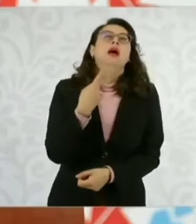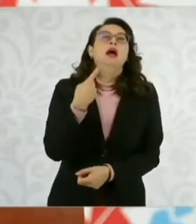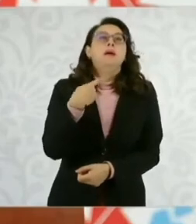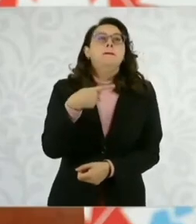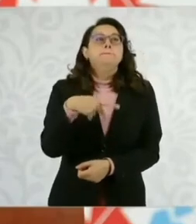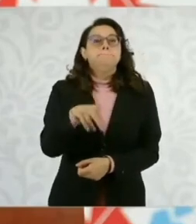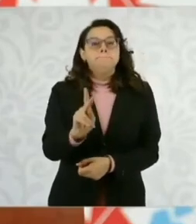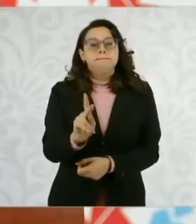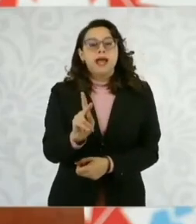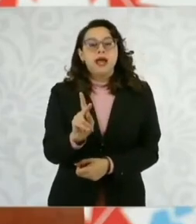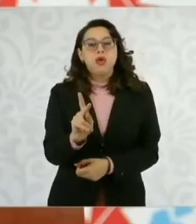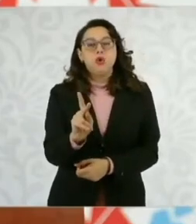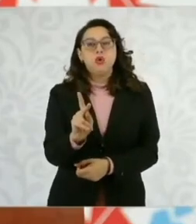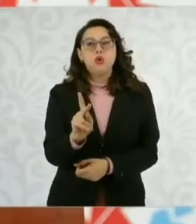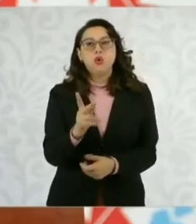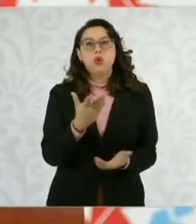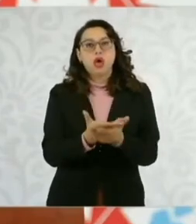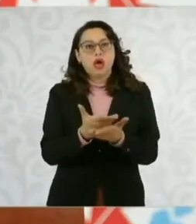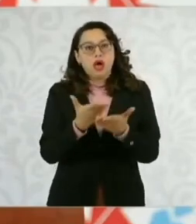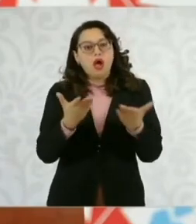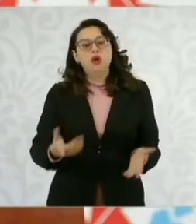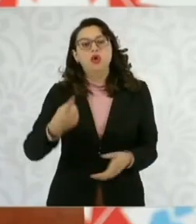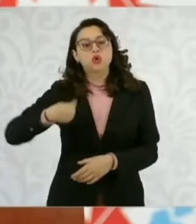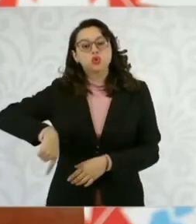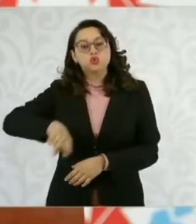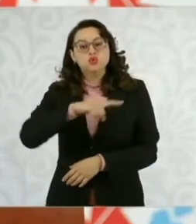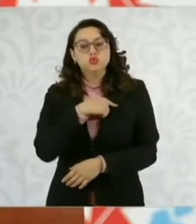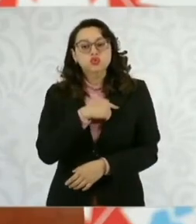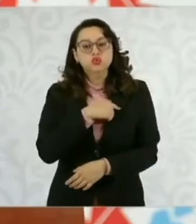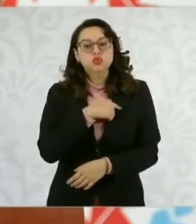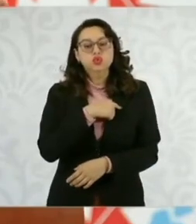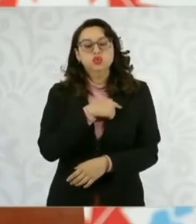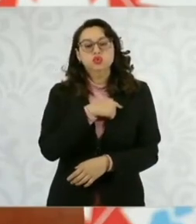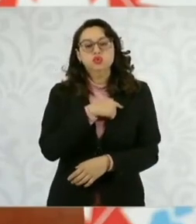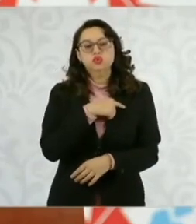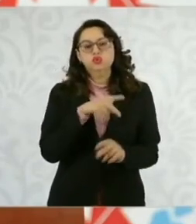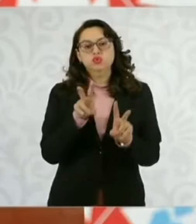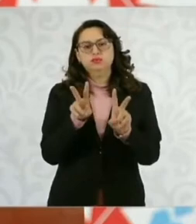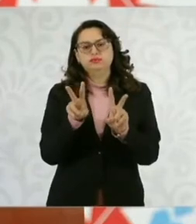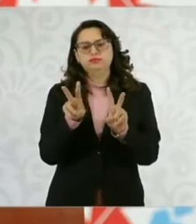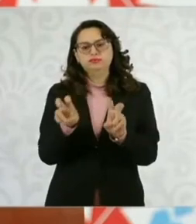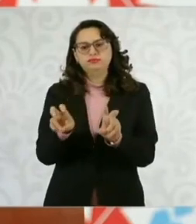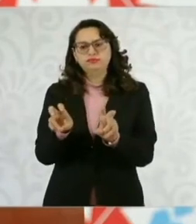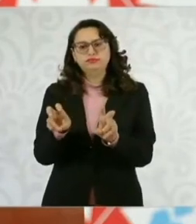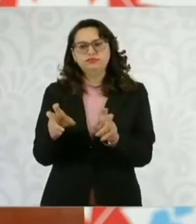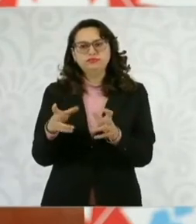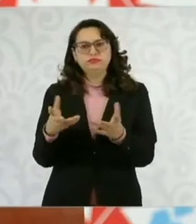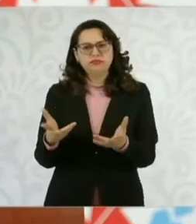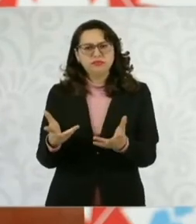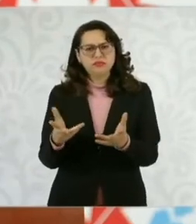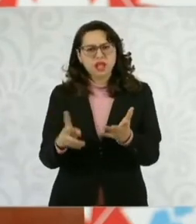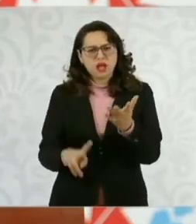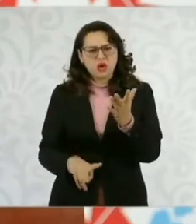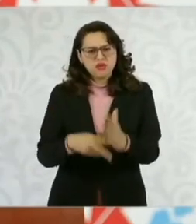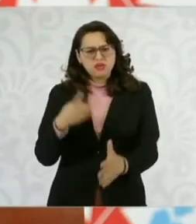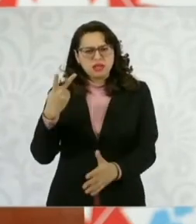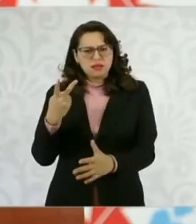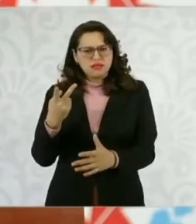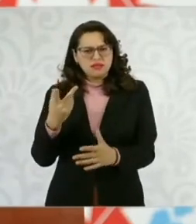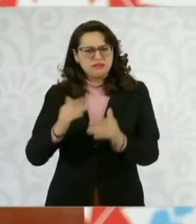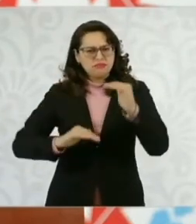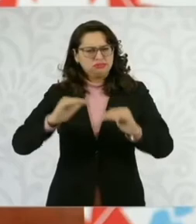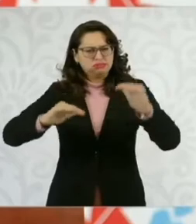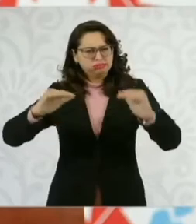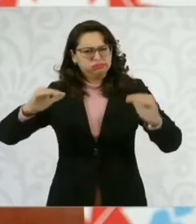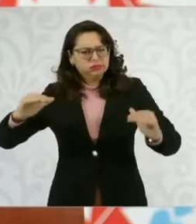que no es regresar al modelo de desarrollo estabilizador, porque correspondió a una época de la economía